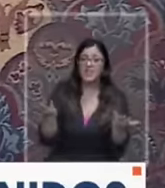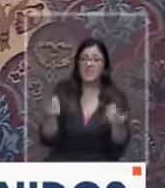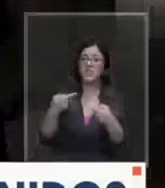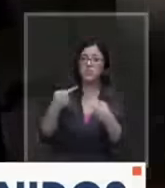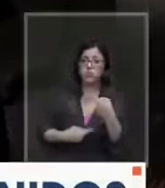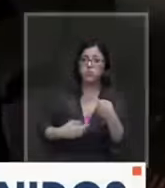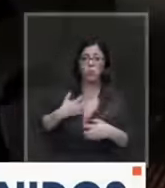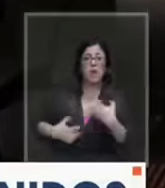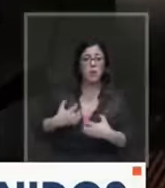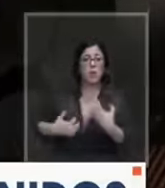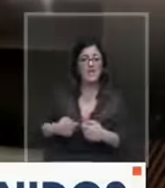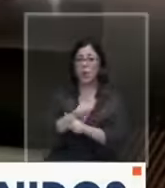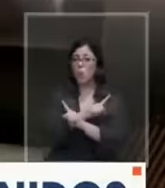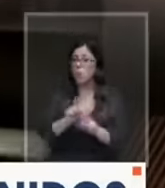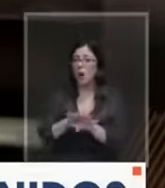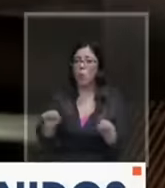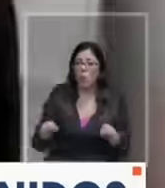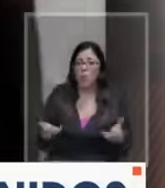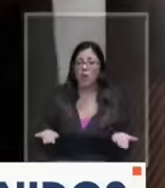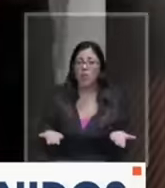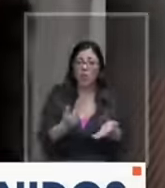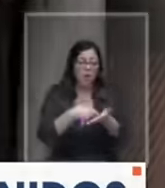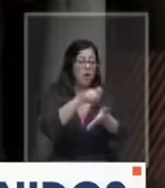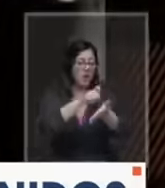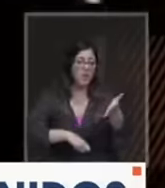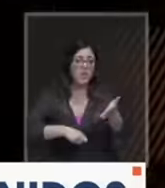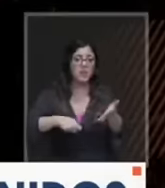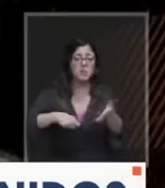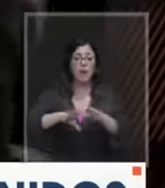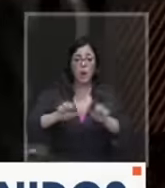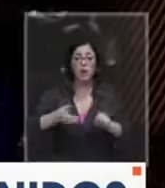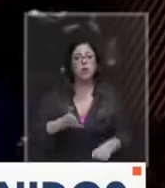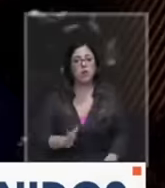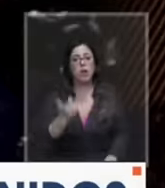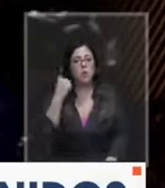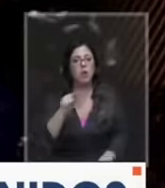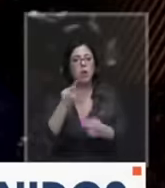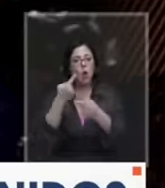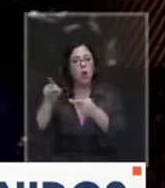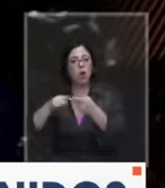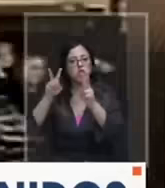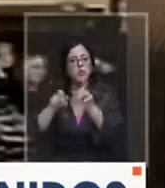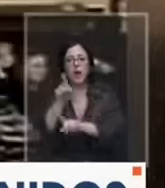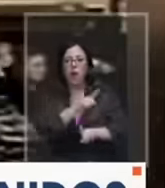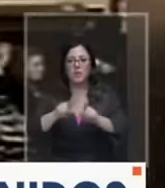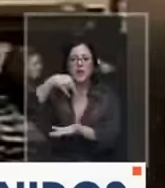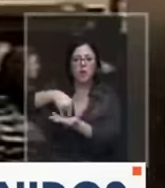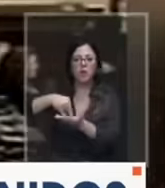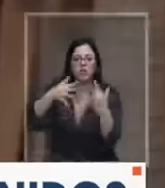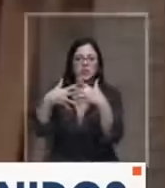una molestia la firma del tratado siguió en pie Pero había un paso más convencer al congreso